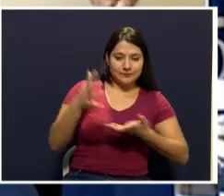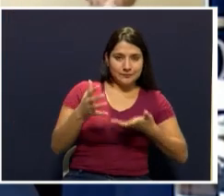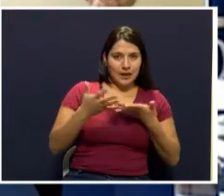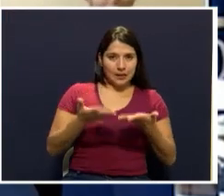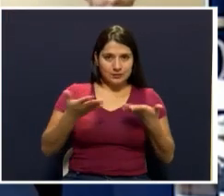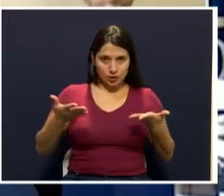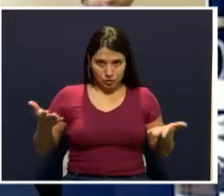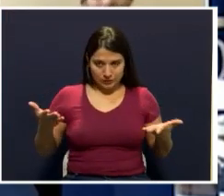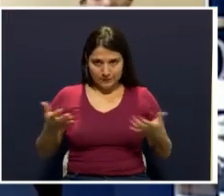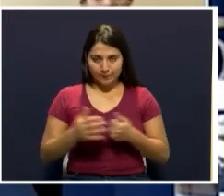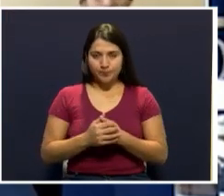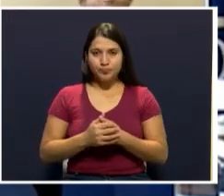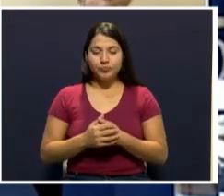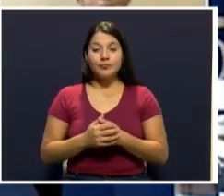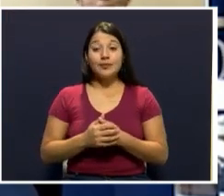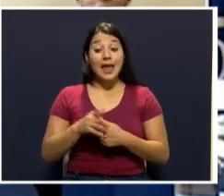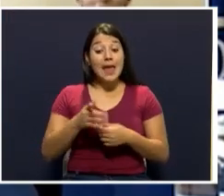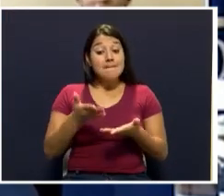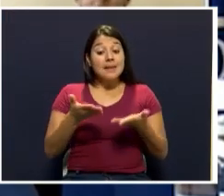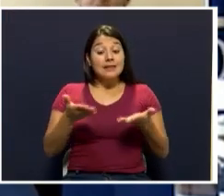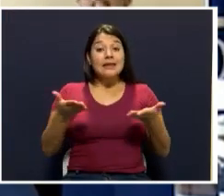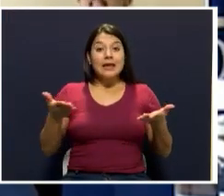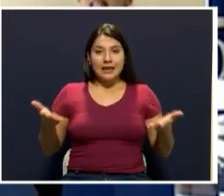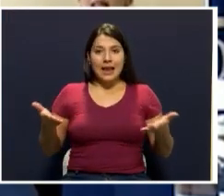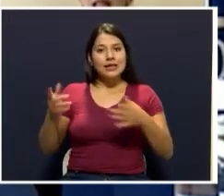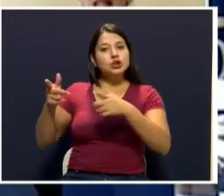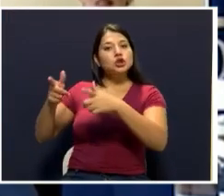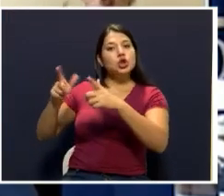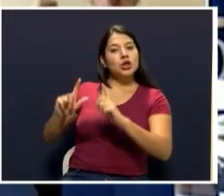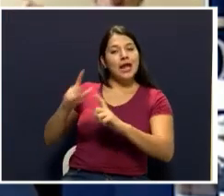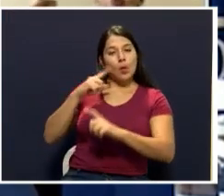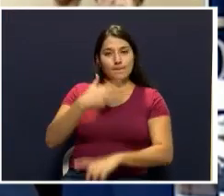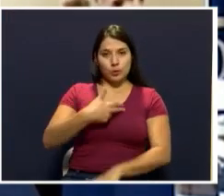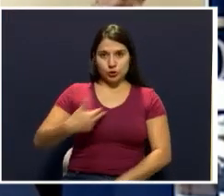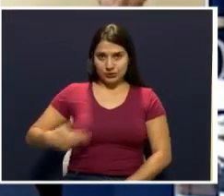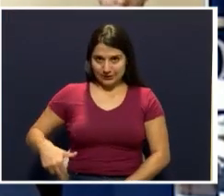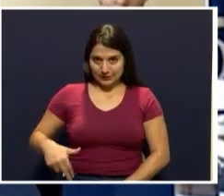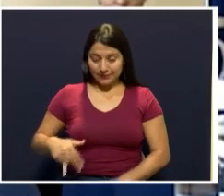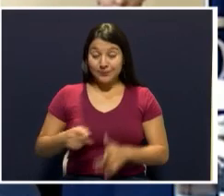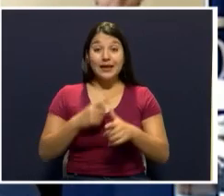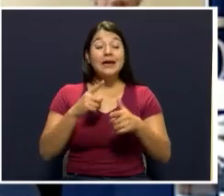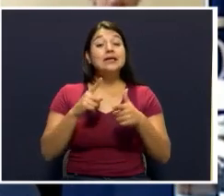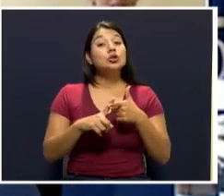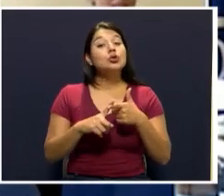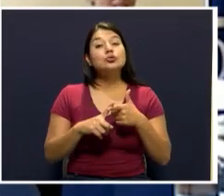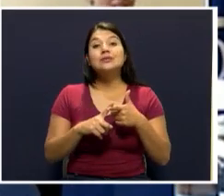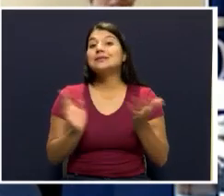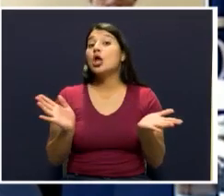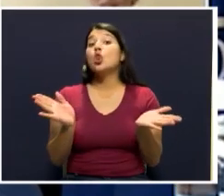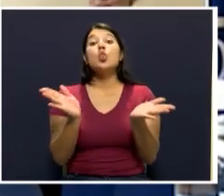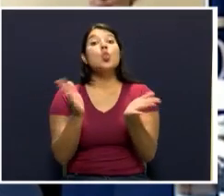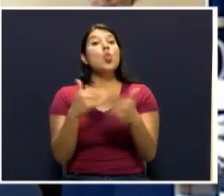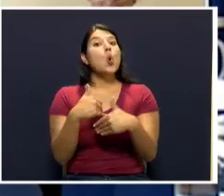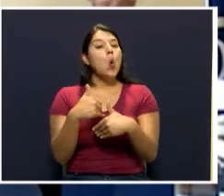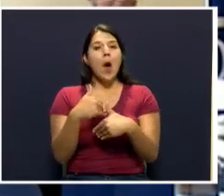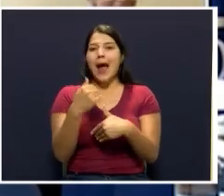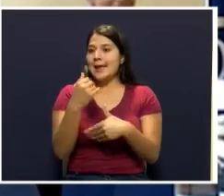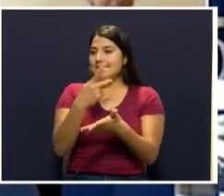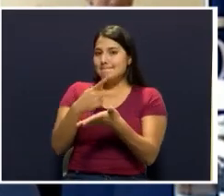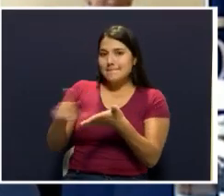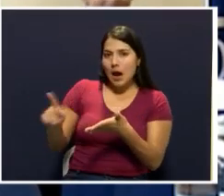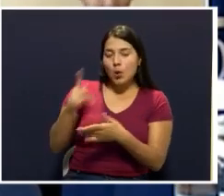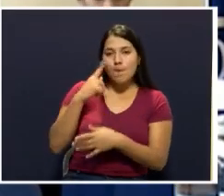El material en sí es una donación. Entonces, no hay un desembolso de